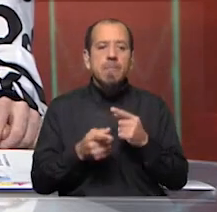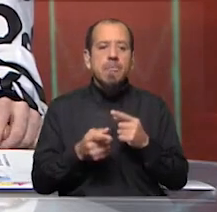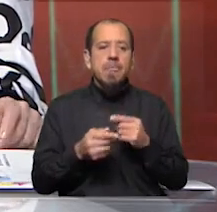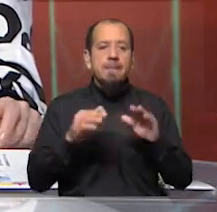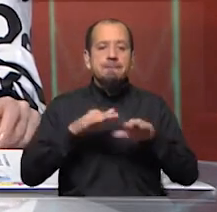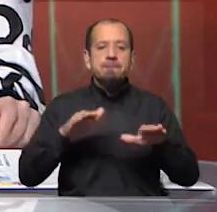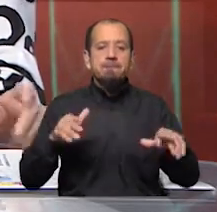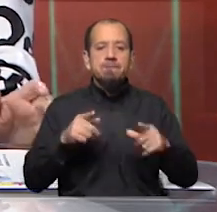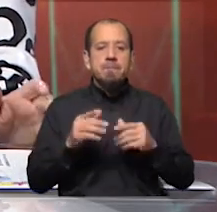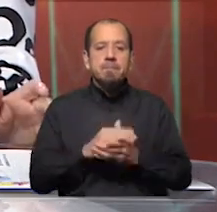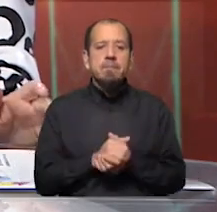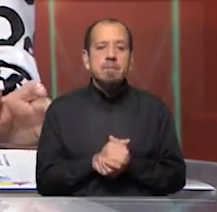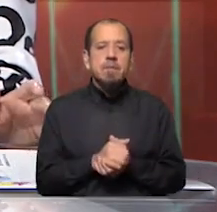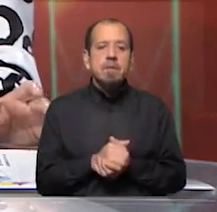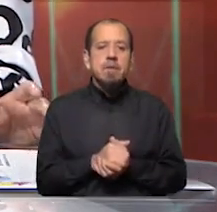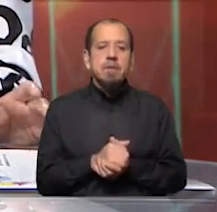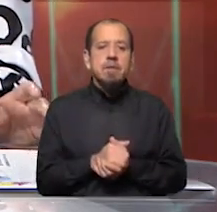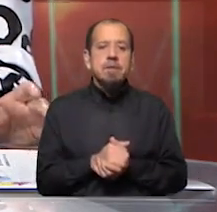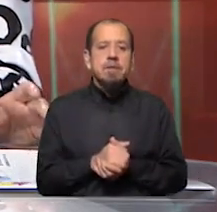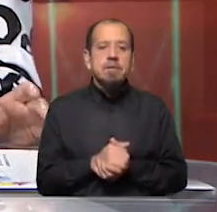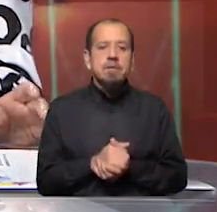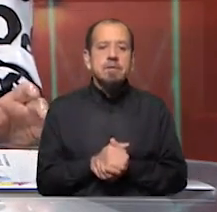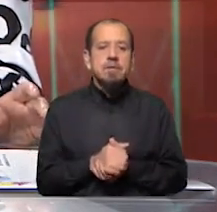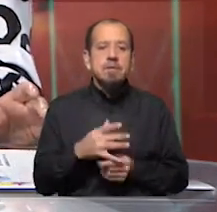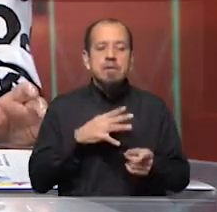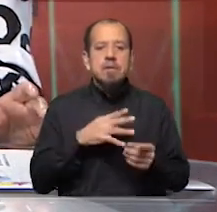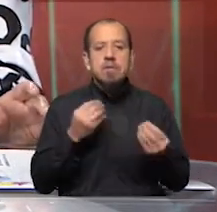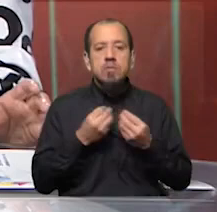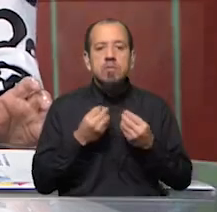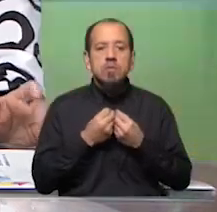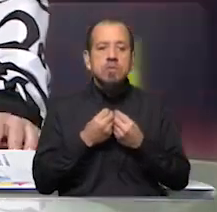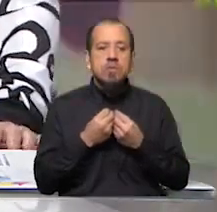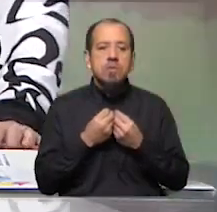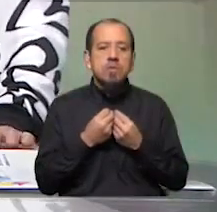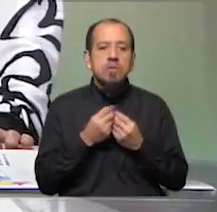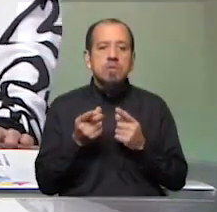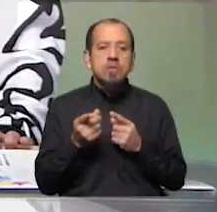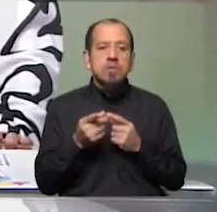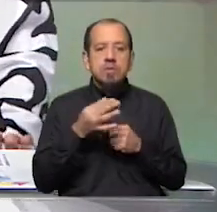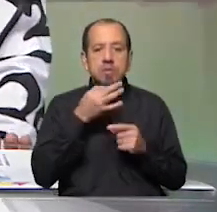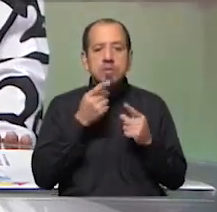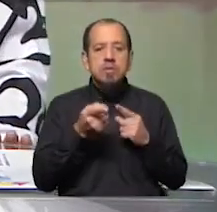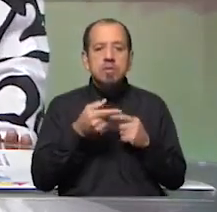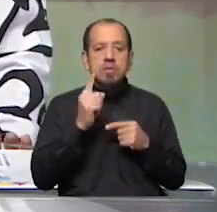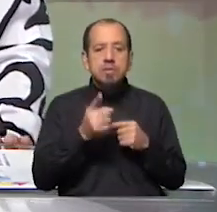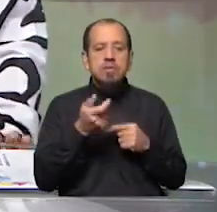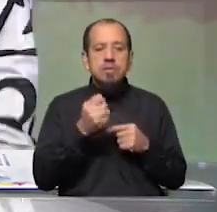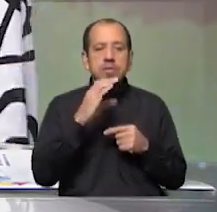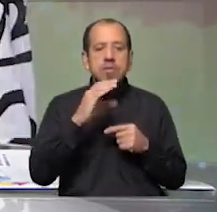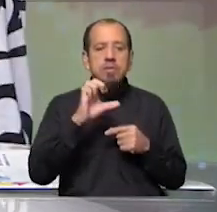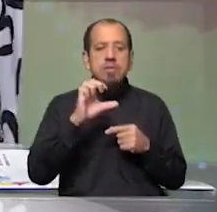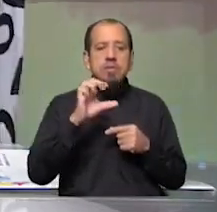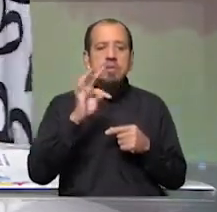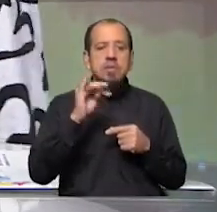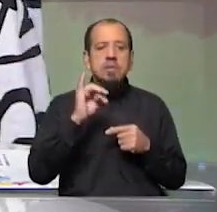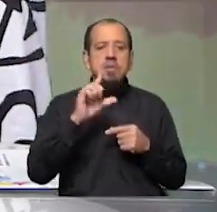esa niña no desaparece porque hay muchos personajes que son intergeneracionales total verdad es que se y